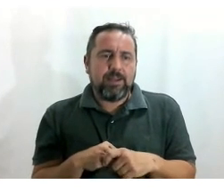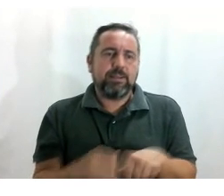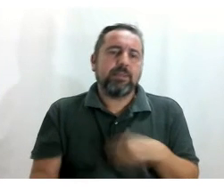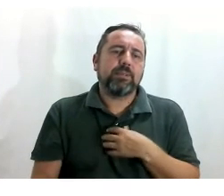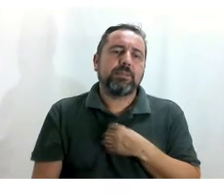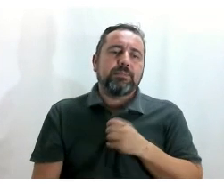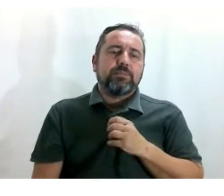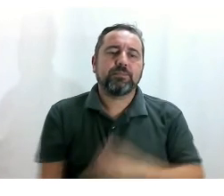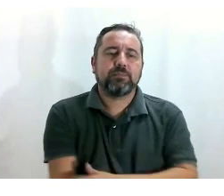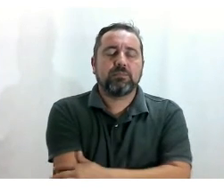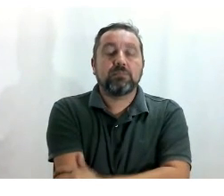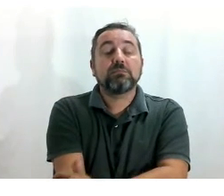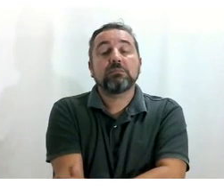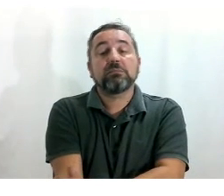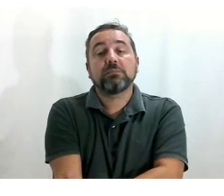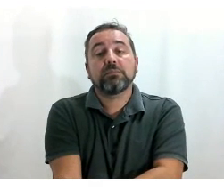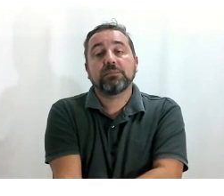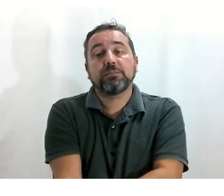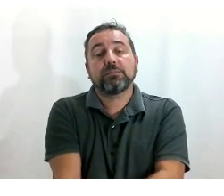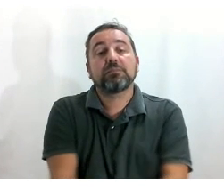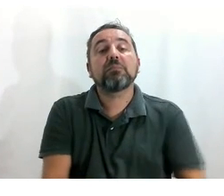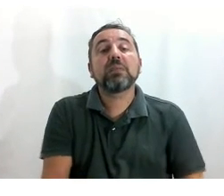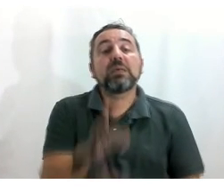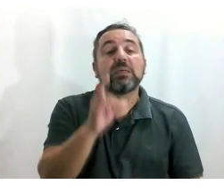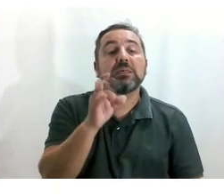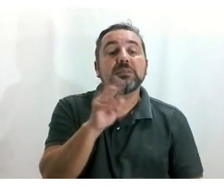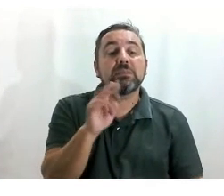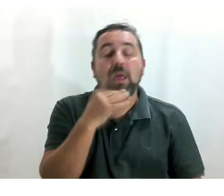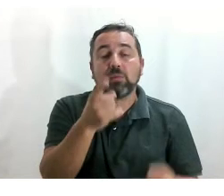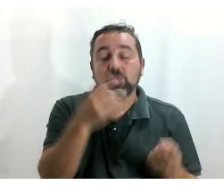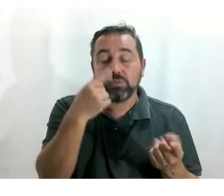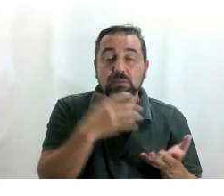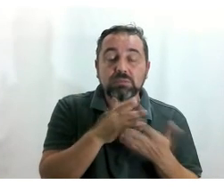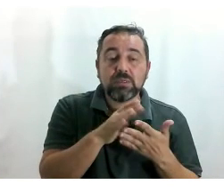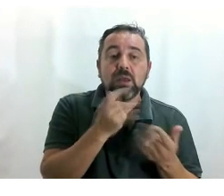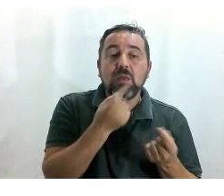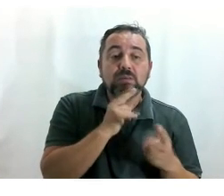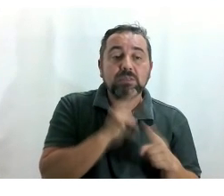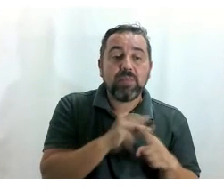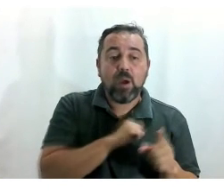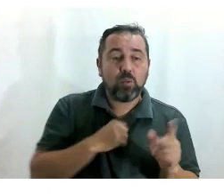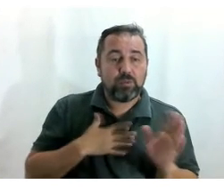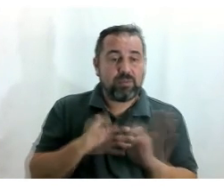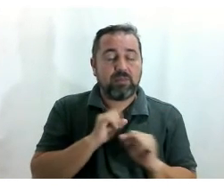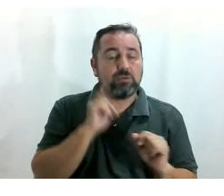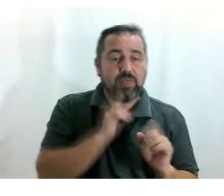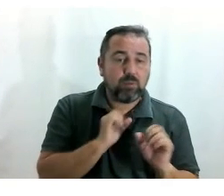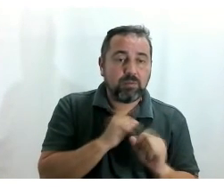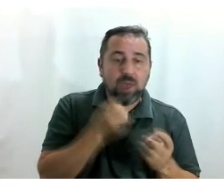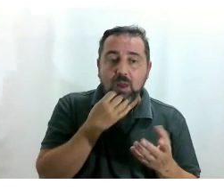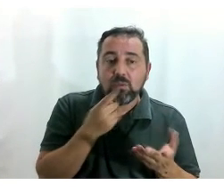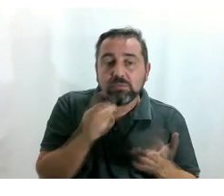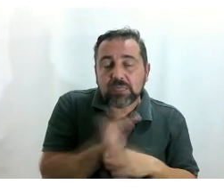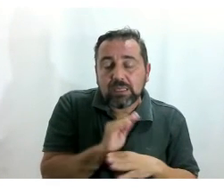Primero, ¿quieres tú, Silvia, si hay alguna droga contra la enfermedad autoinmune, contra sordera autoinmune? ¿Algún tipo